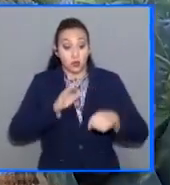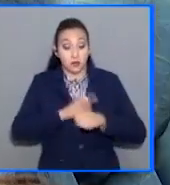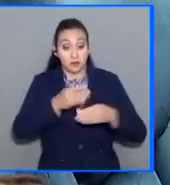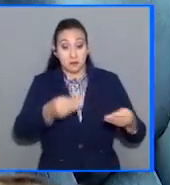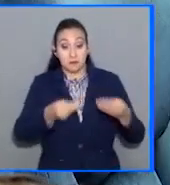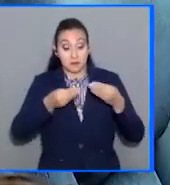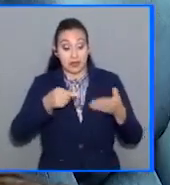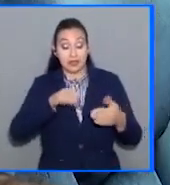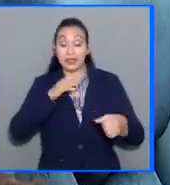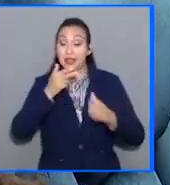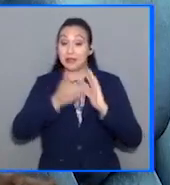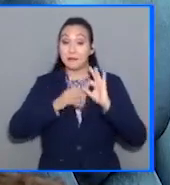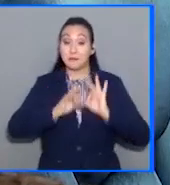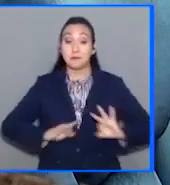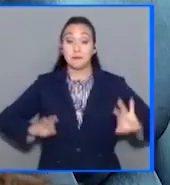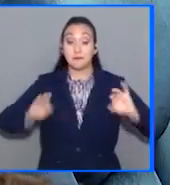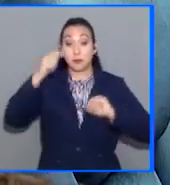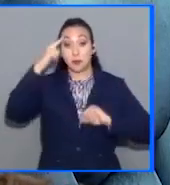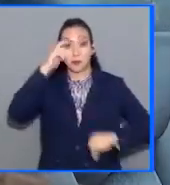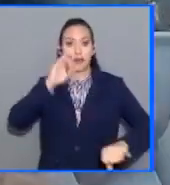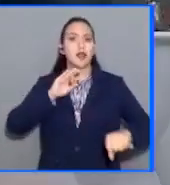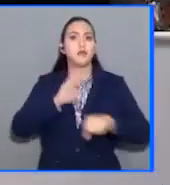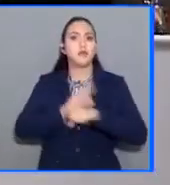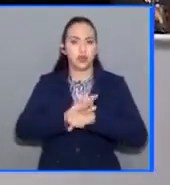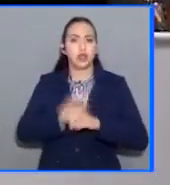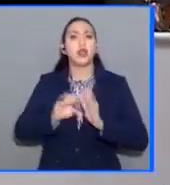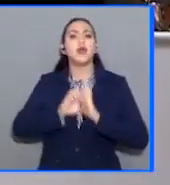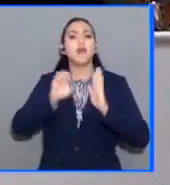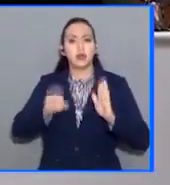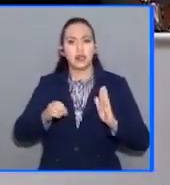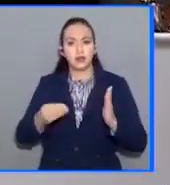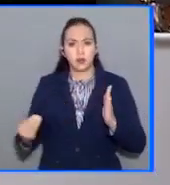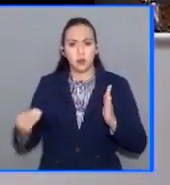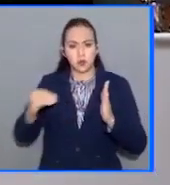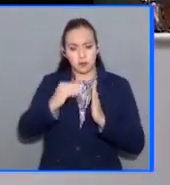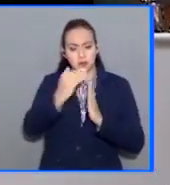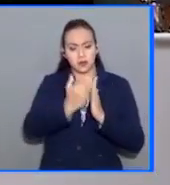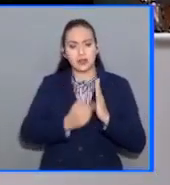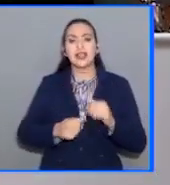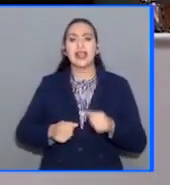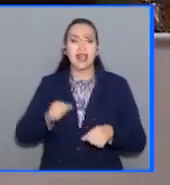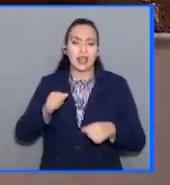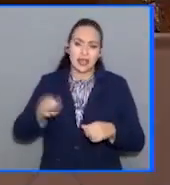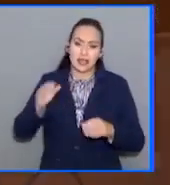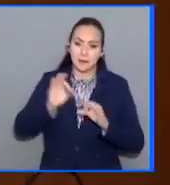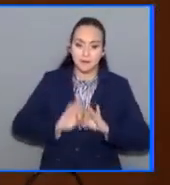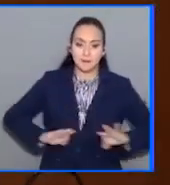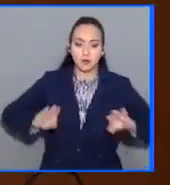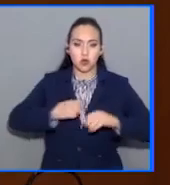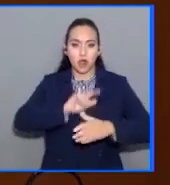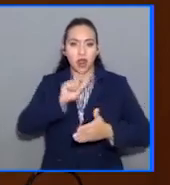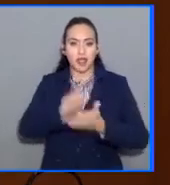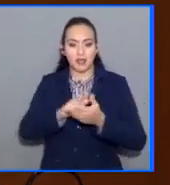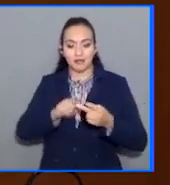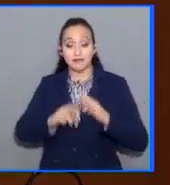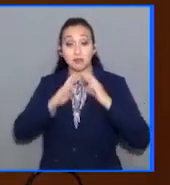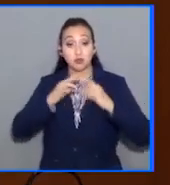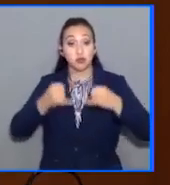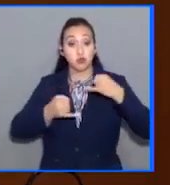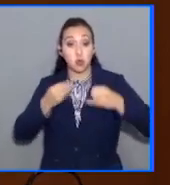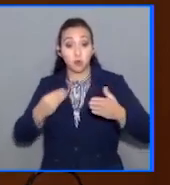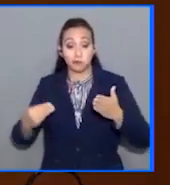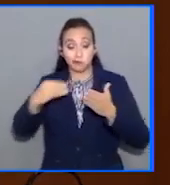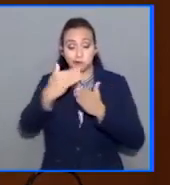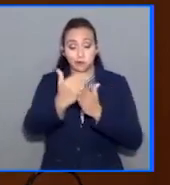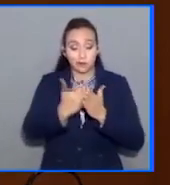protección con figuras tan importantes como la ponderación, el interés legítimo y las medidas cautelares. Con todas estas